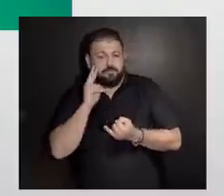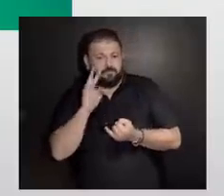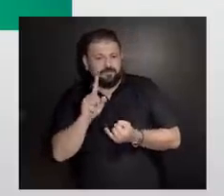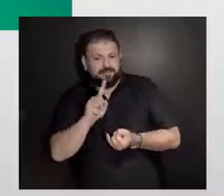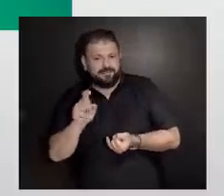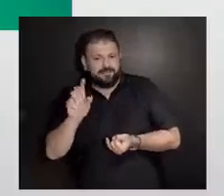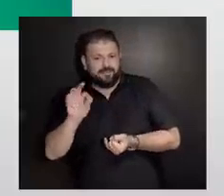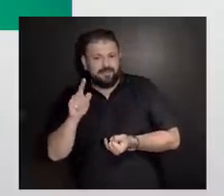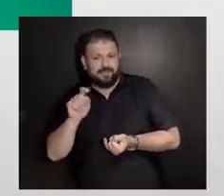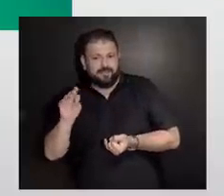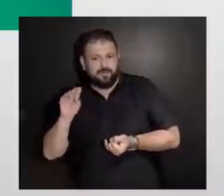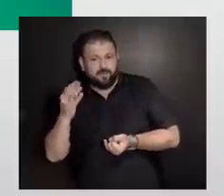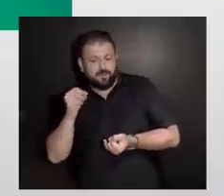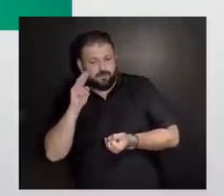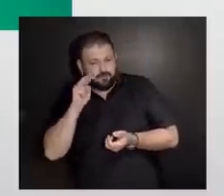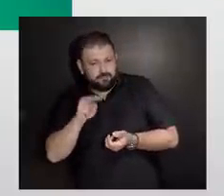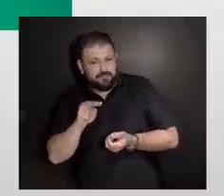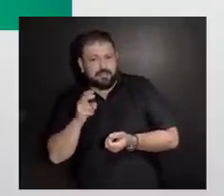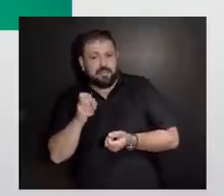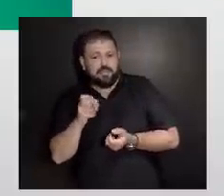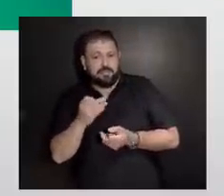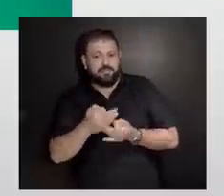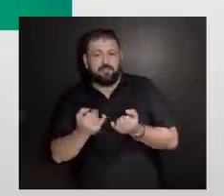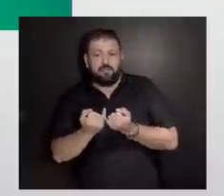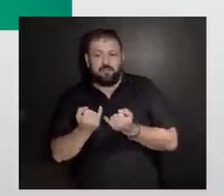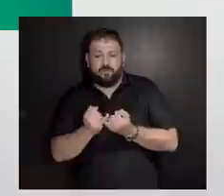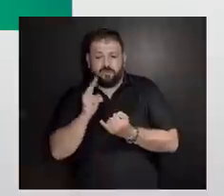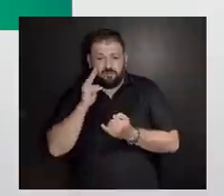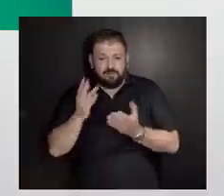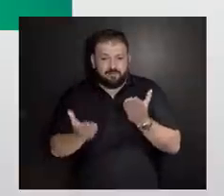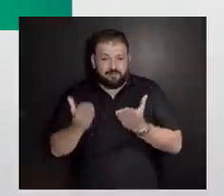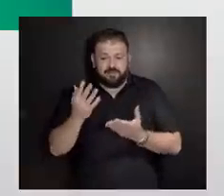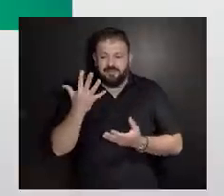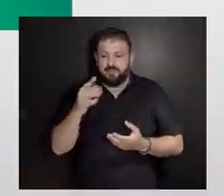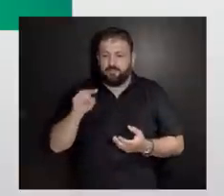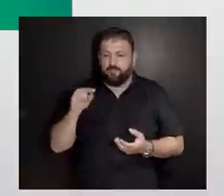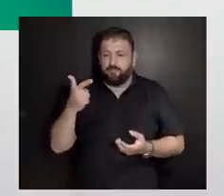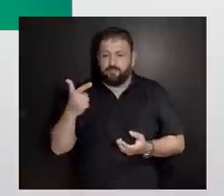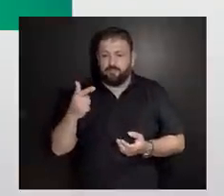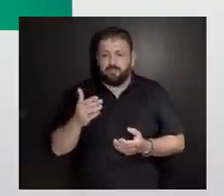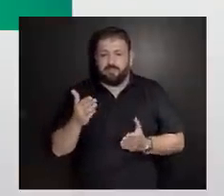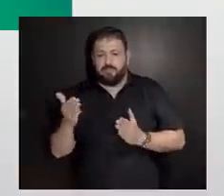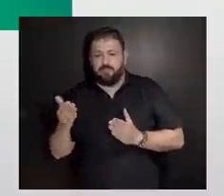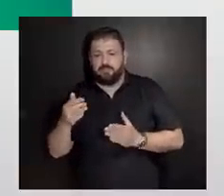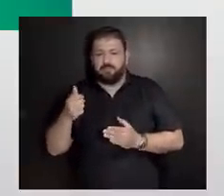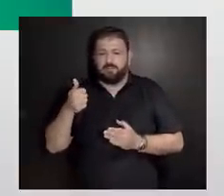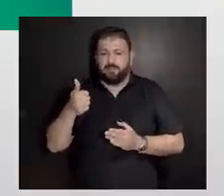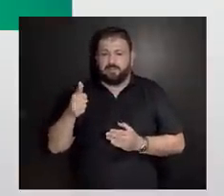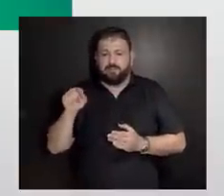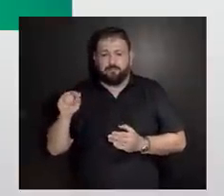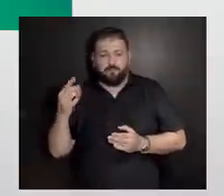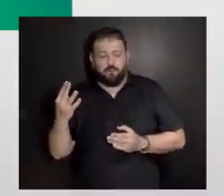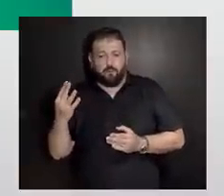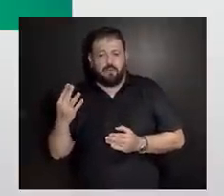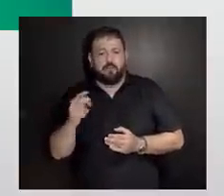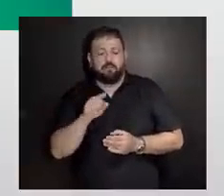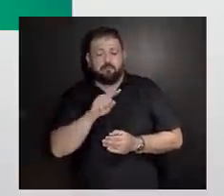199. Y cuando la hemoglobina glucosilada está entre 5.7 y